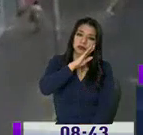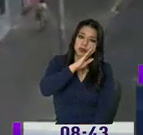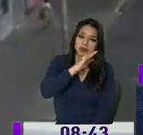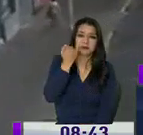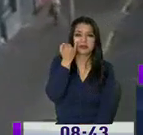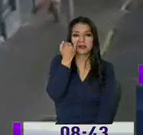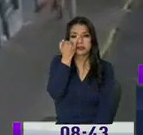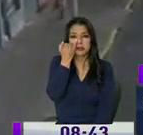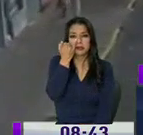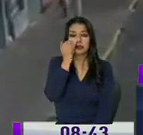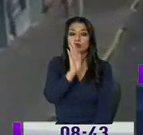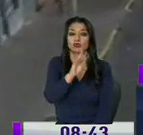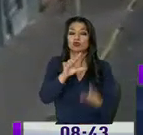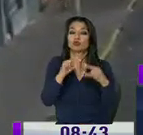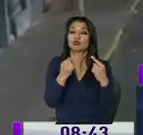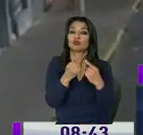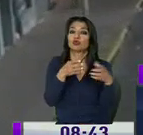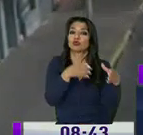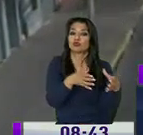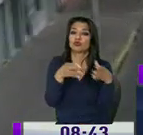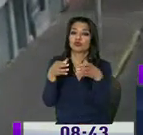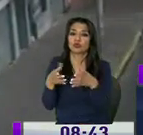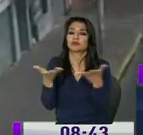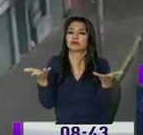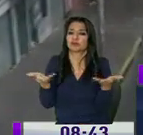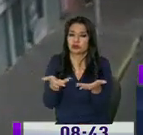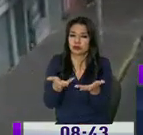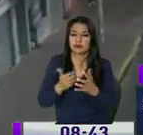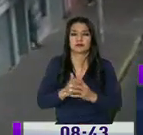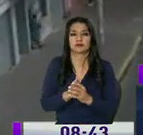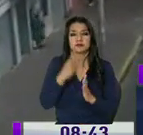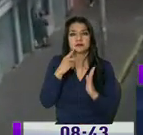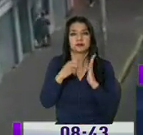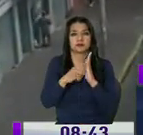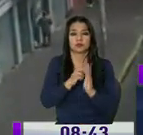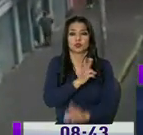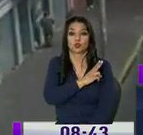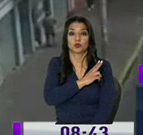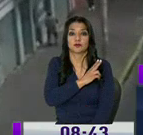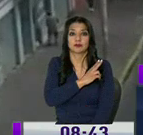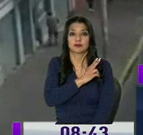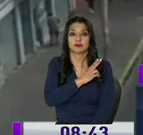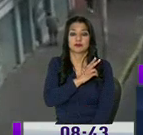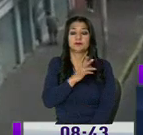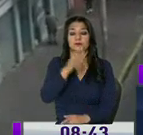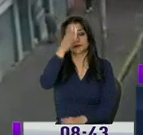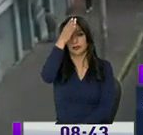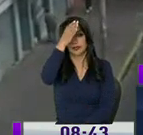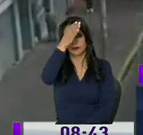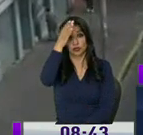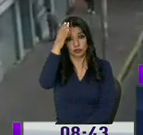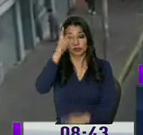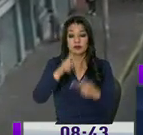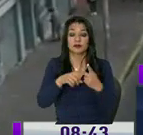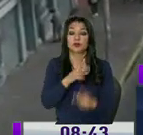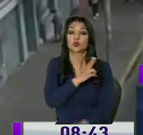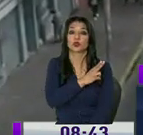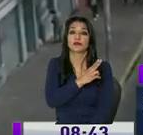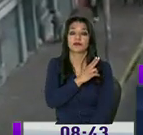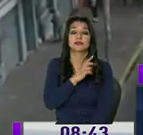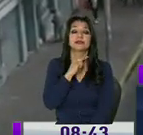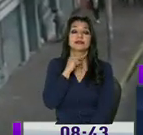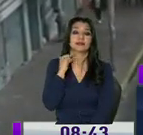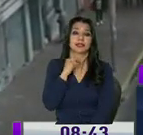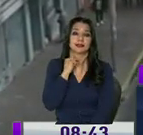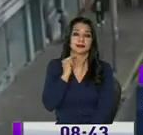los movimientos indígenas, los manifestantes, como son la Universidad Católica, así como la Universidad Salesiana. En